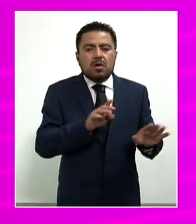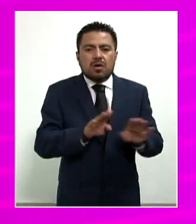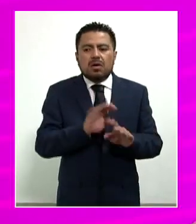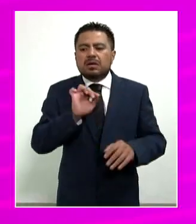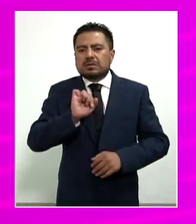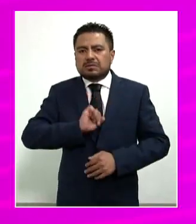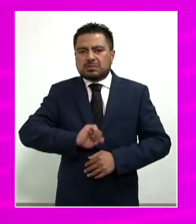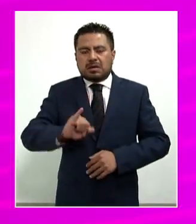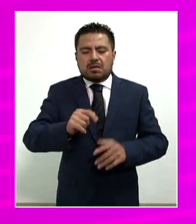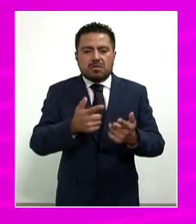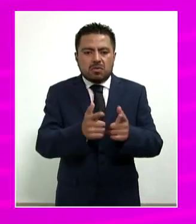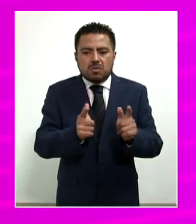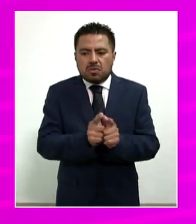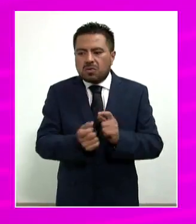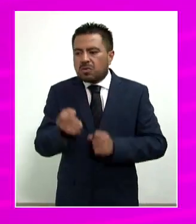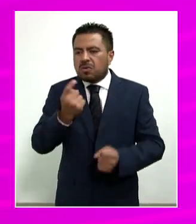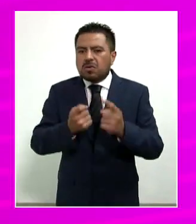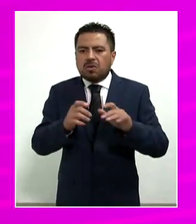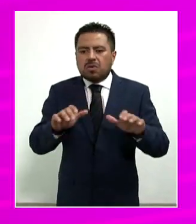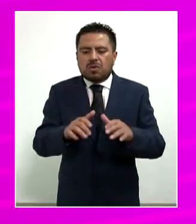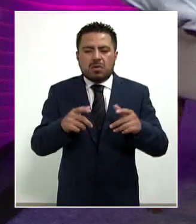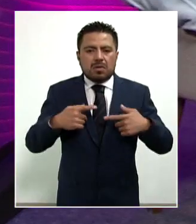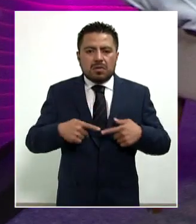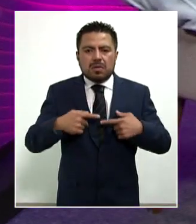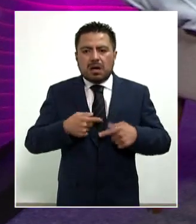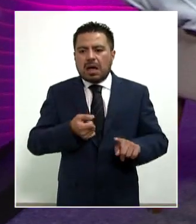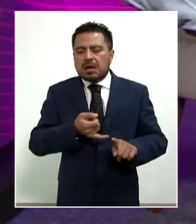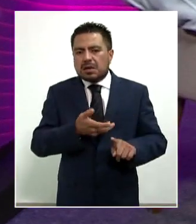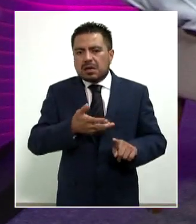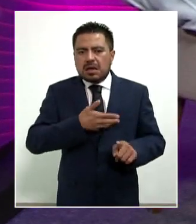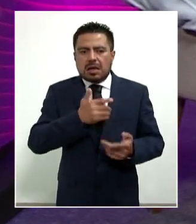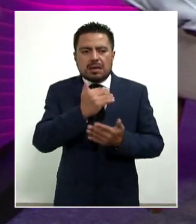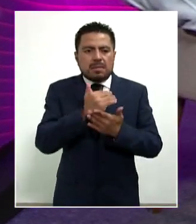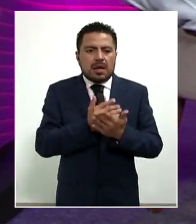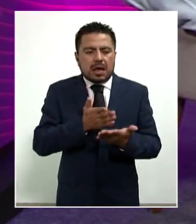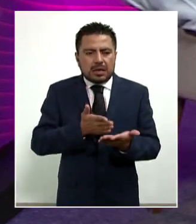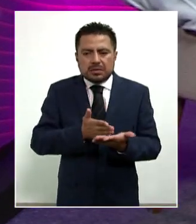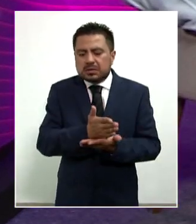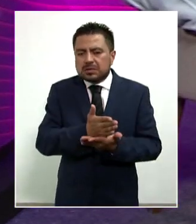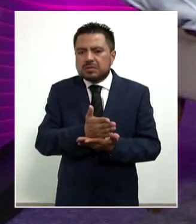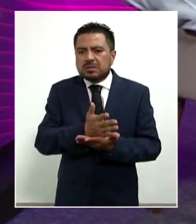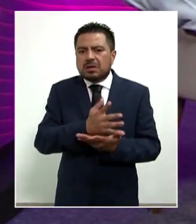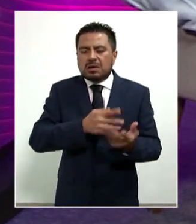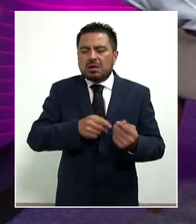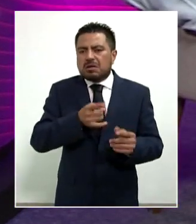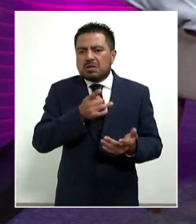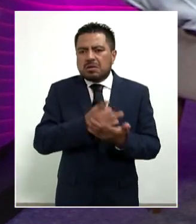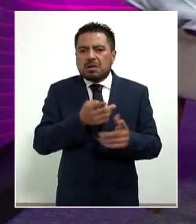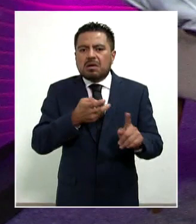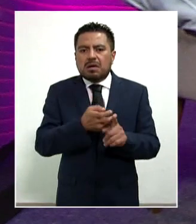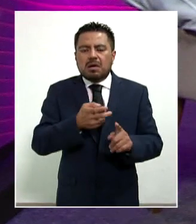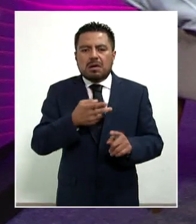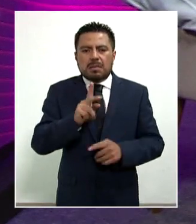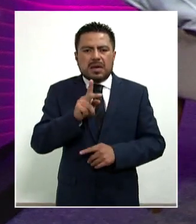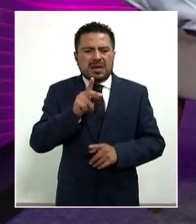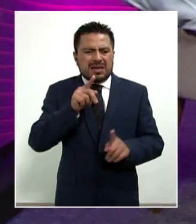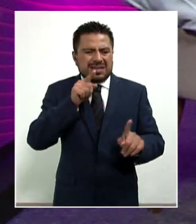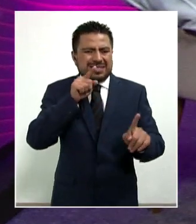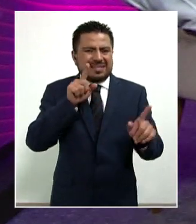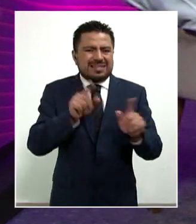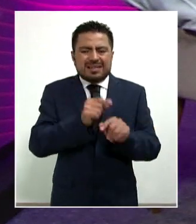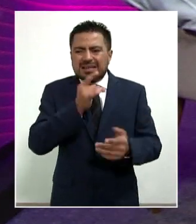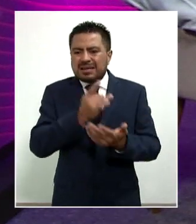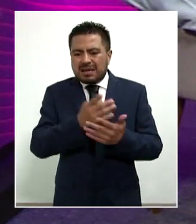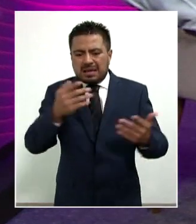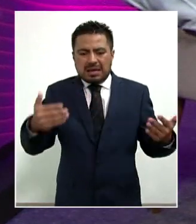se caracterizan ciertos grupos de población por tener menos acceso a los recursos simplemente. Pero Magdalena, esto no es solo así